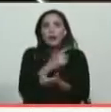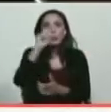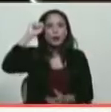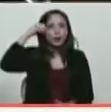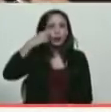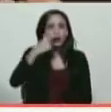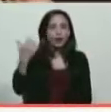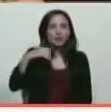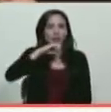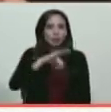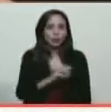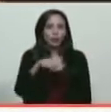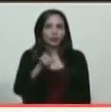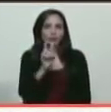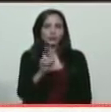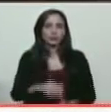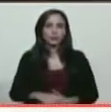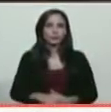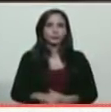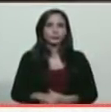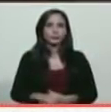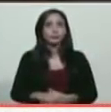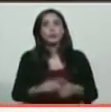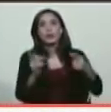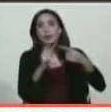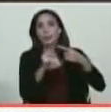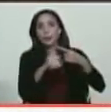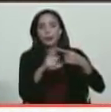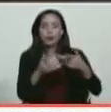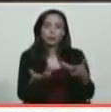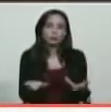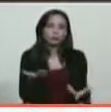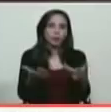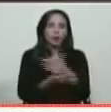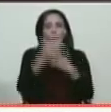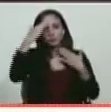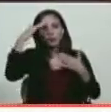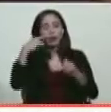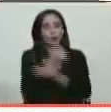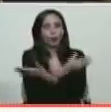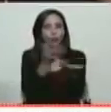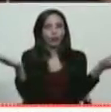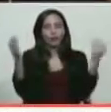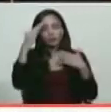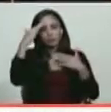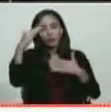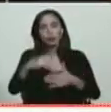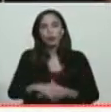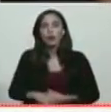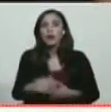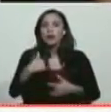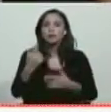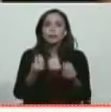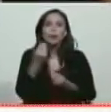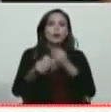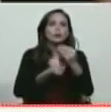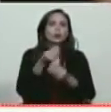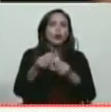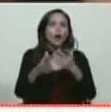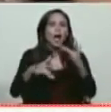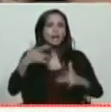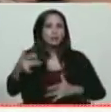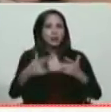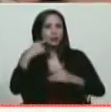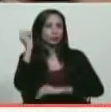histórica para los venezolanos. Sí, bueno, en principio, saludar a todo el pueblo venezolano. Nosotros hemos desarrollado el día de hoy un